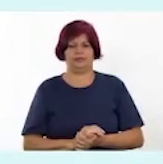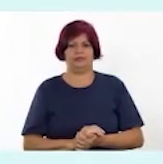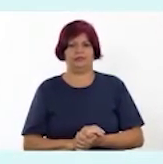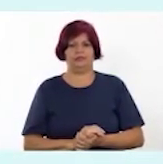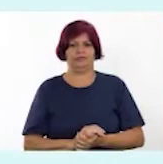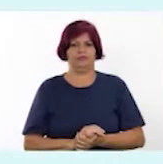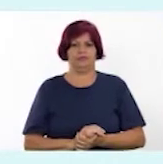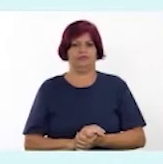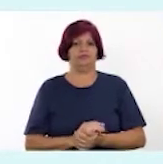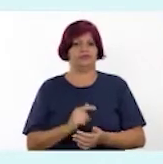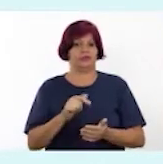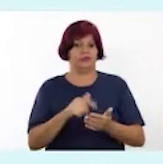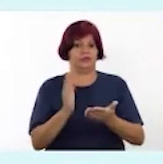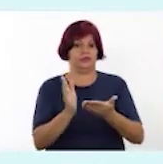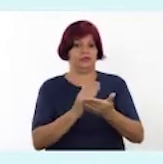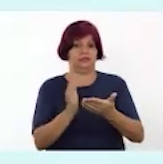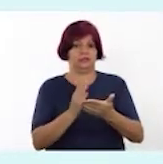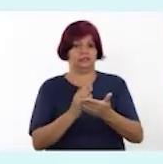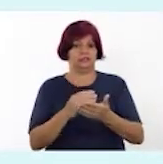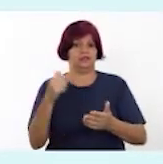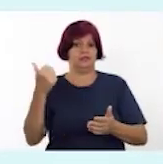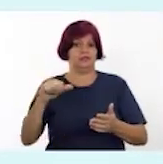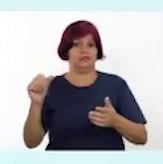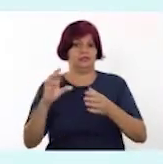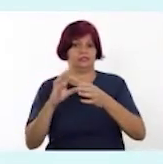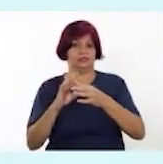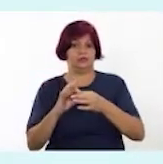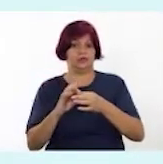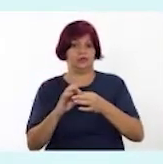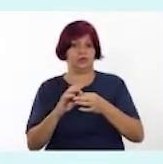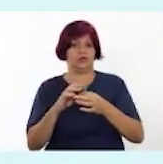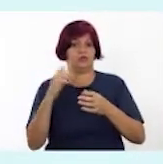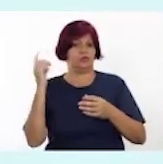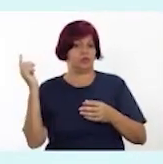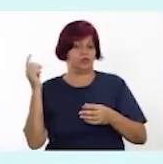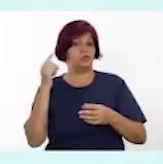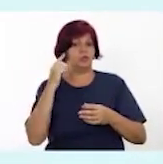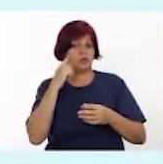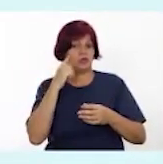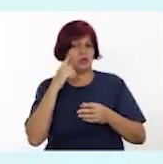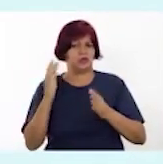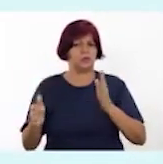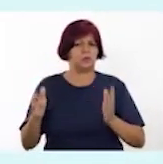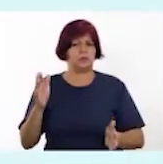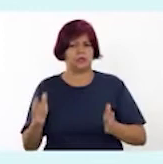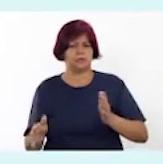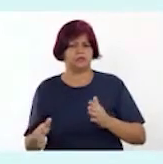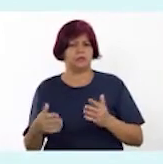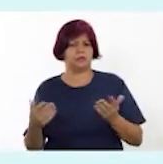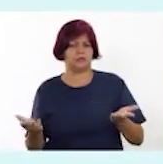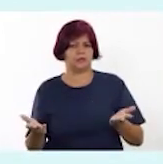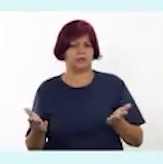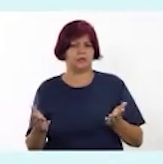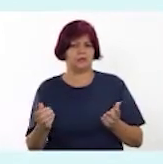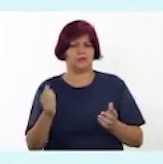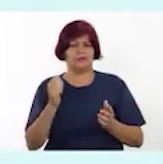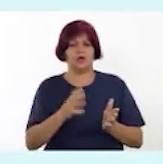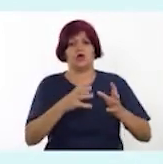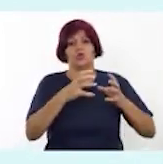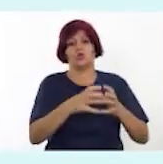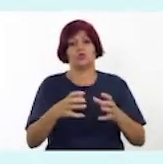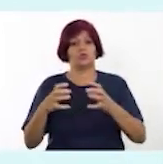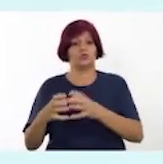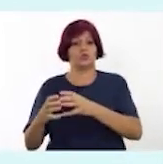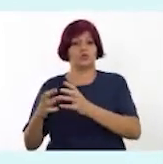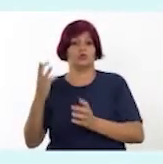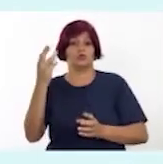Bueno, ahí en ese libro de texto de décimo grado, y ustedes han oído hablar también de lo que es un intervalo, que no es más que un subconjunto de